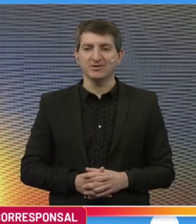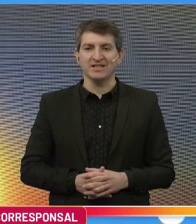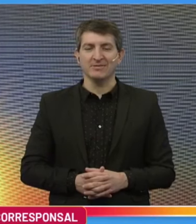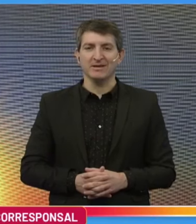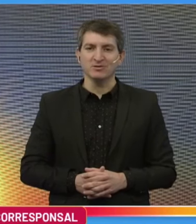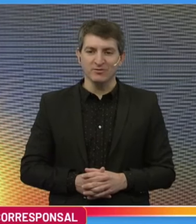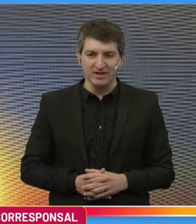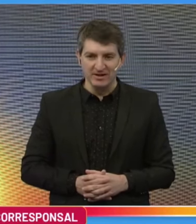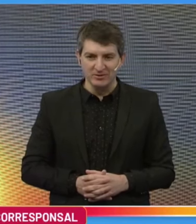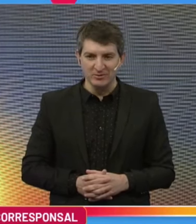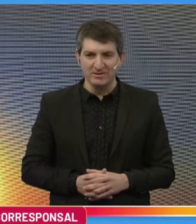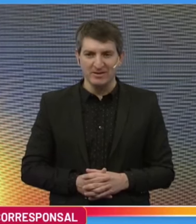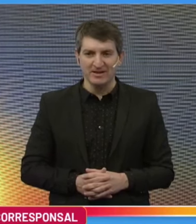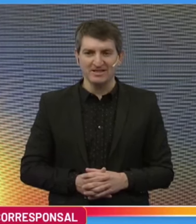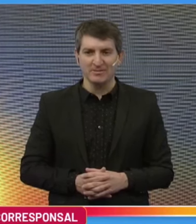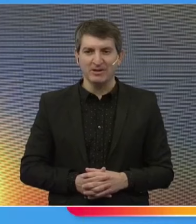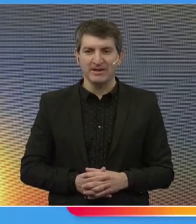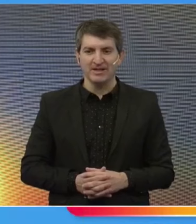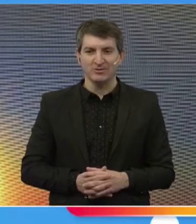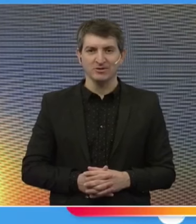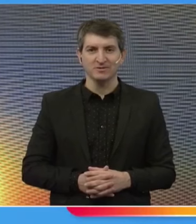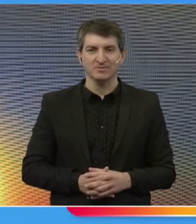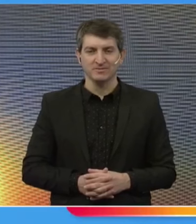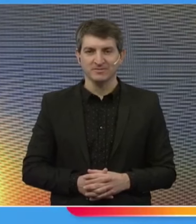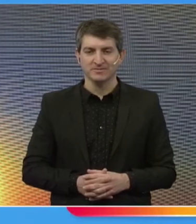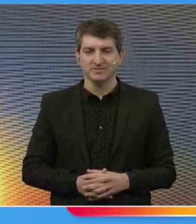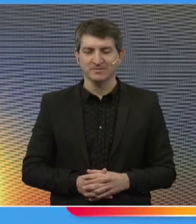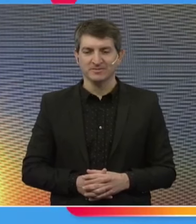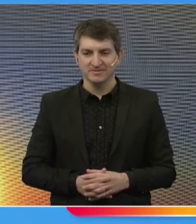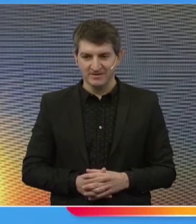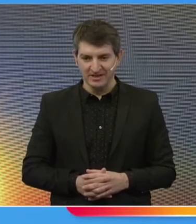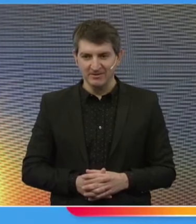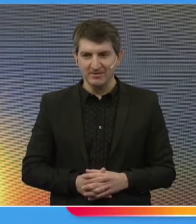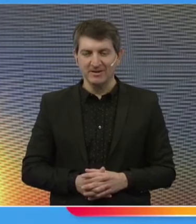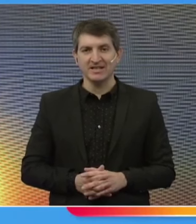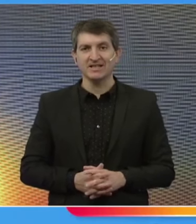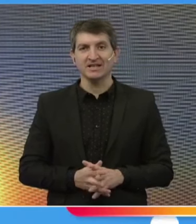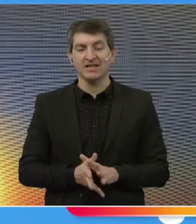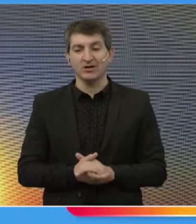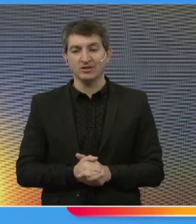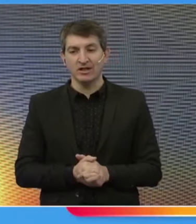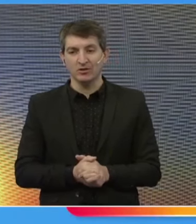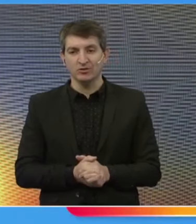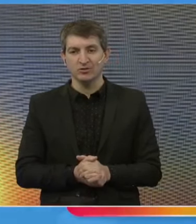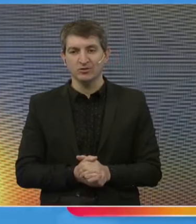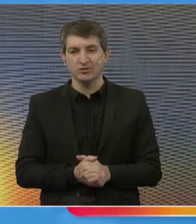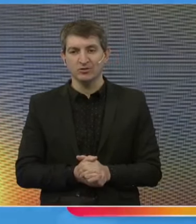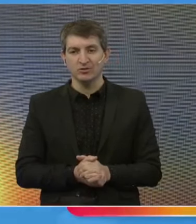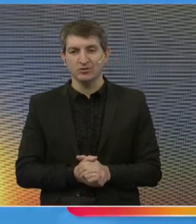agradecemos eh Te mandamos un fuerte abrazo muy amable Gracias por la espera incluso por favor que estés bien adriá desde los estados